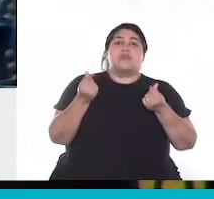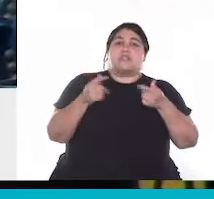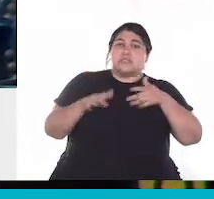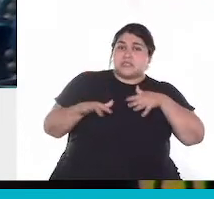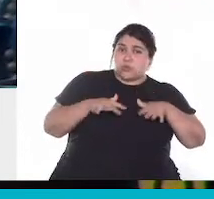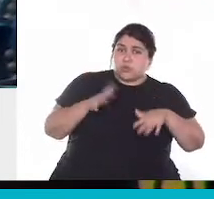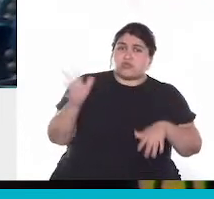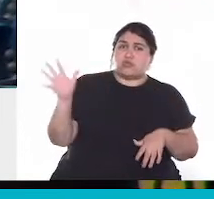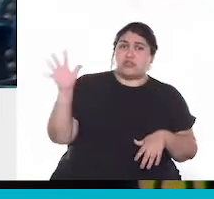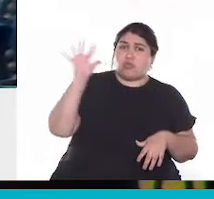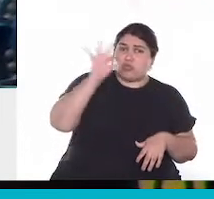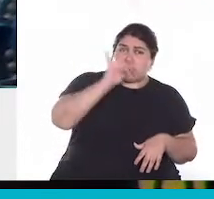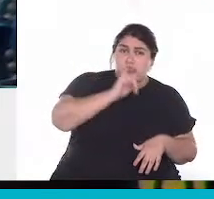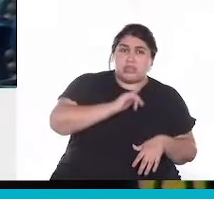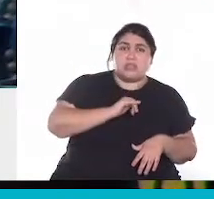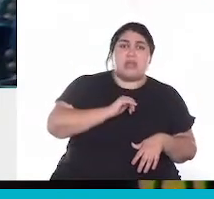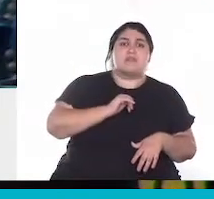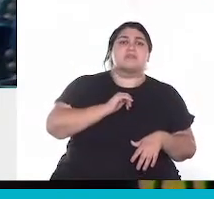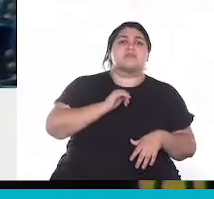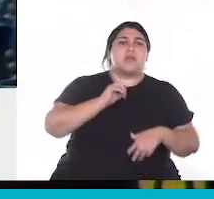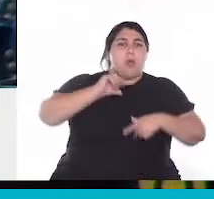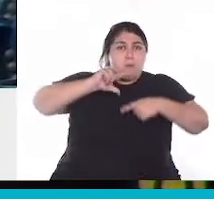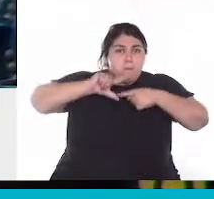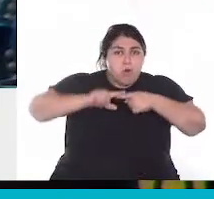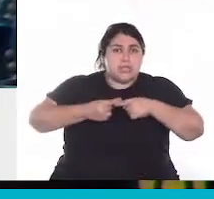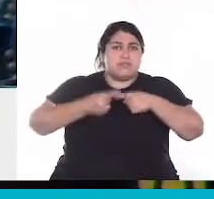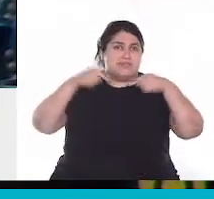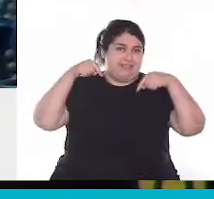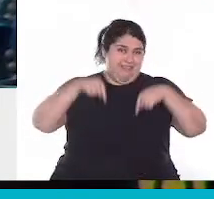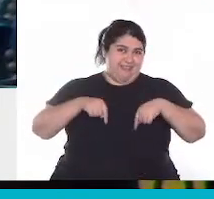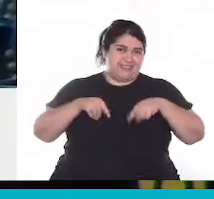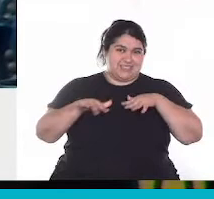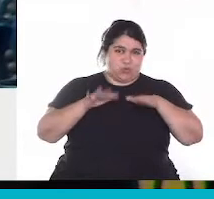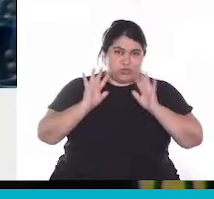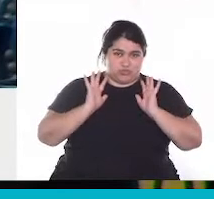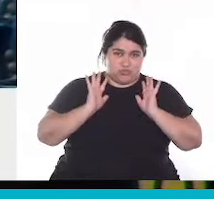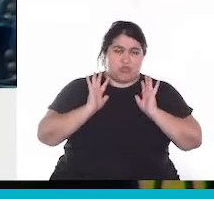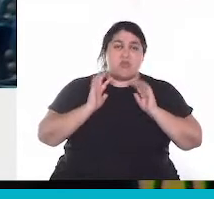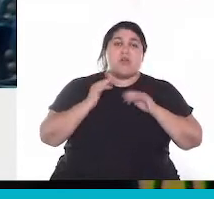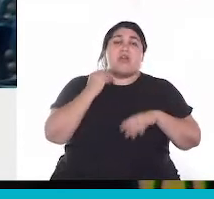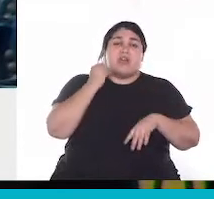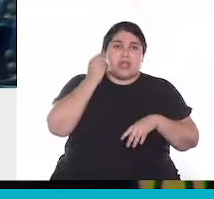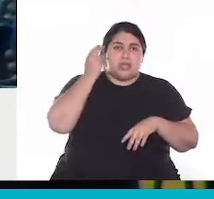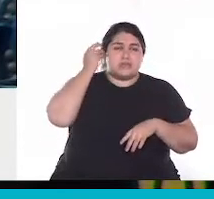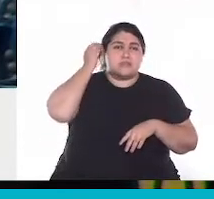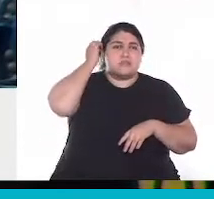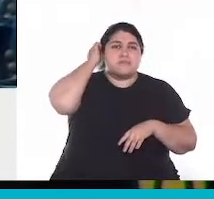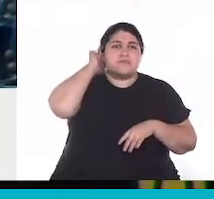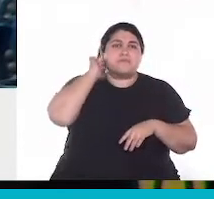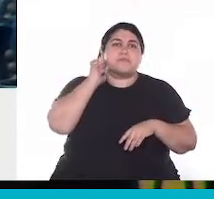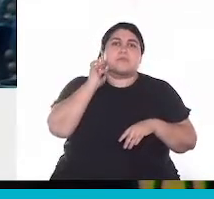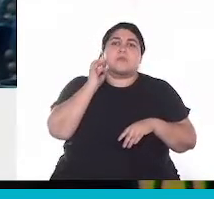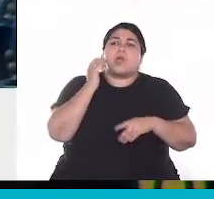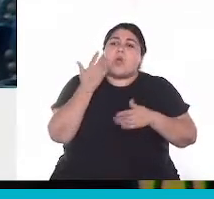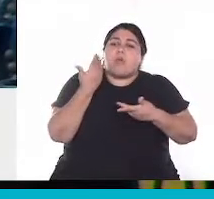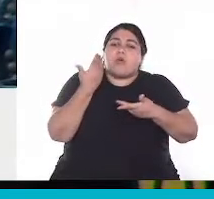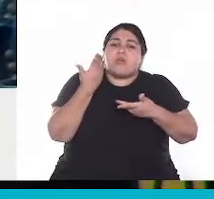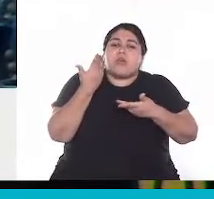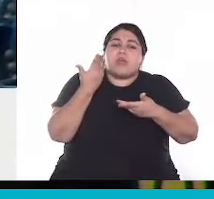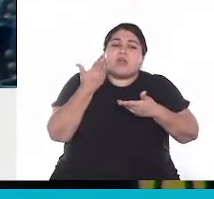nuestra práctica política, en este caso, podamos revalorizar esto de profundizar